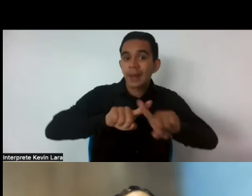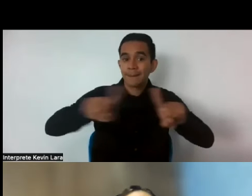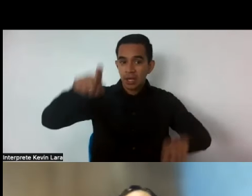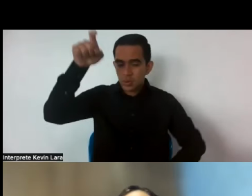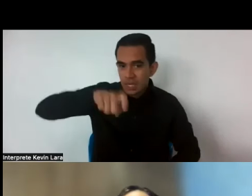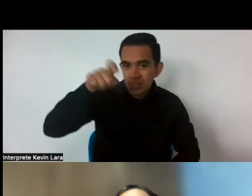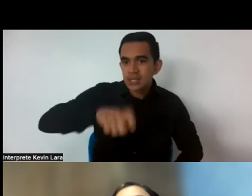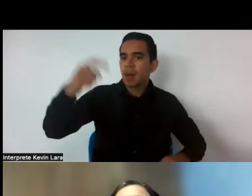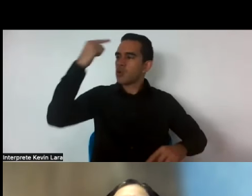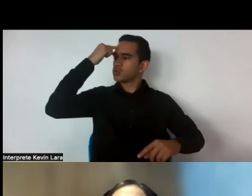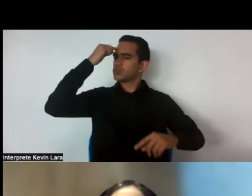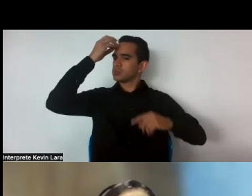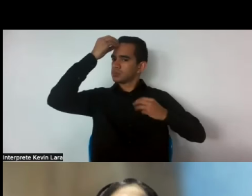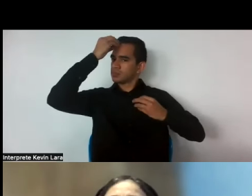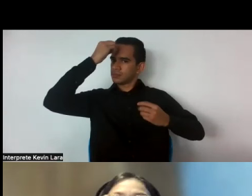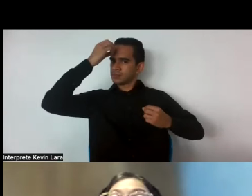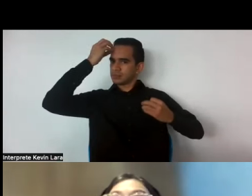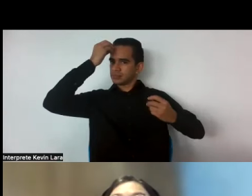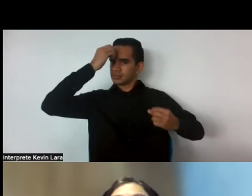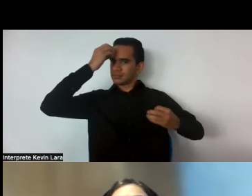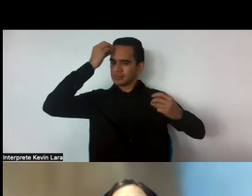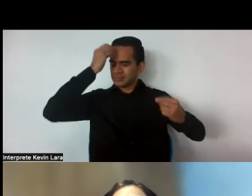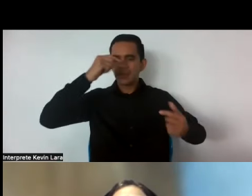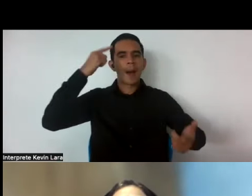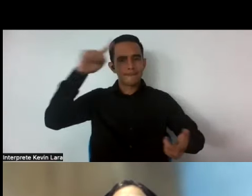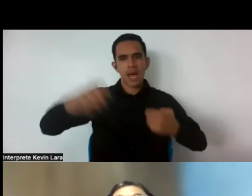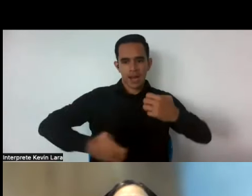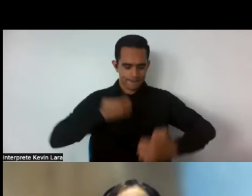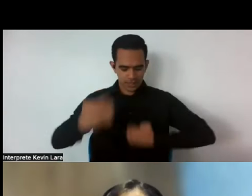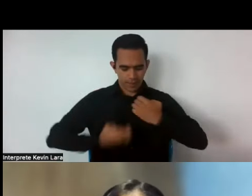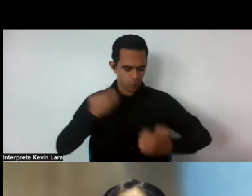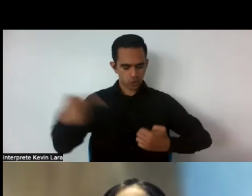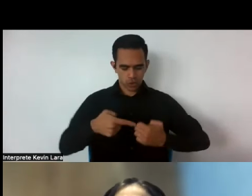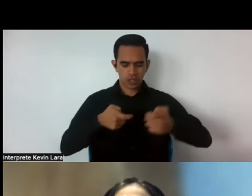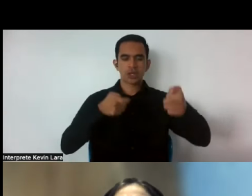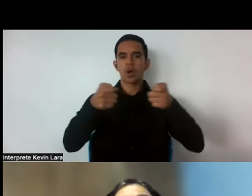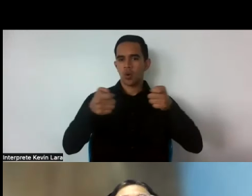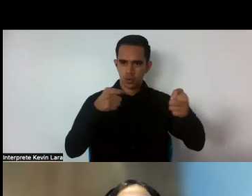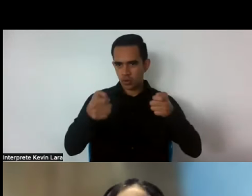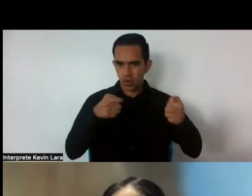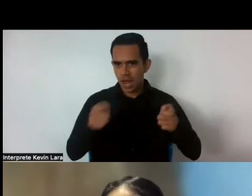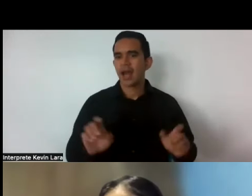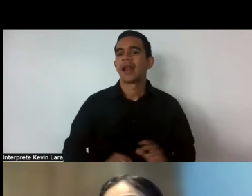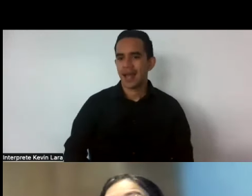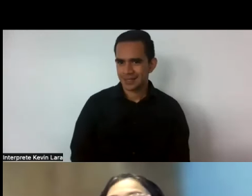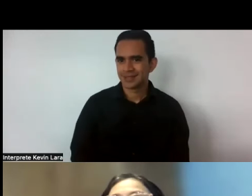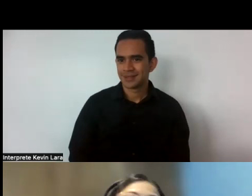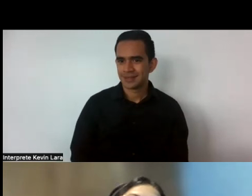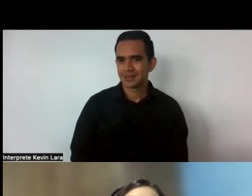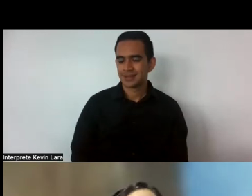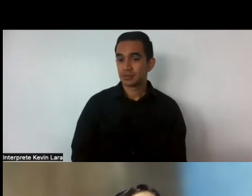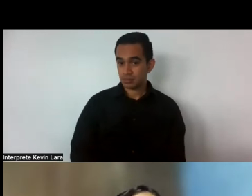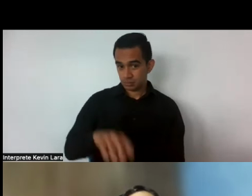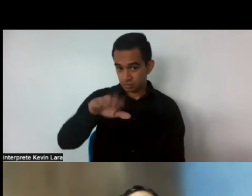y finalmente poder gestionarla. Hasta el momento, ¿hace sentido?